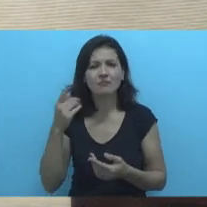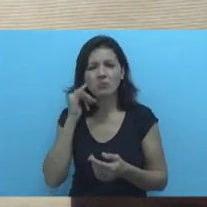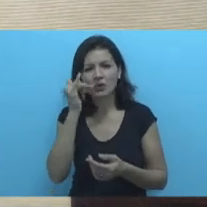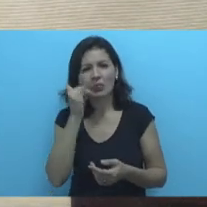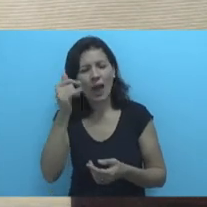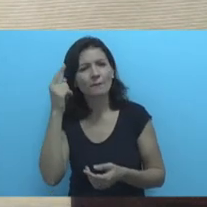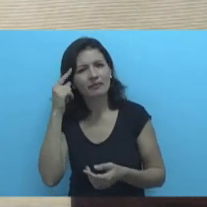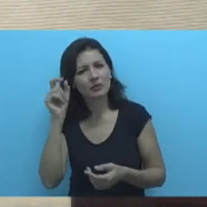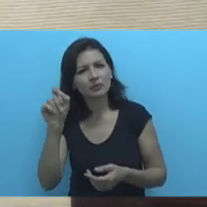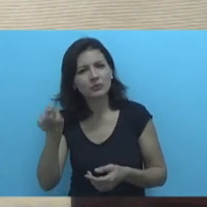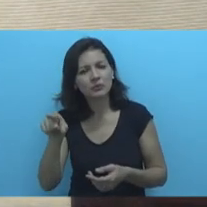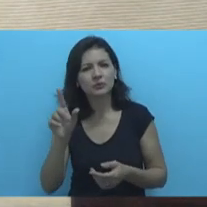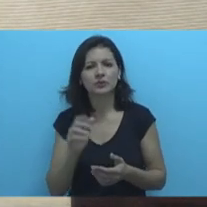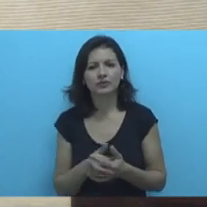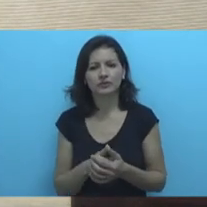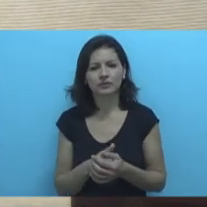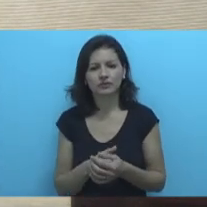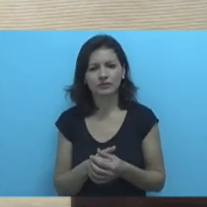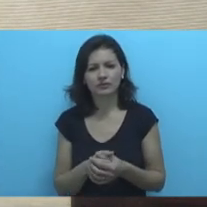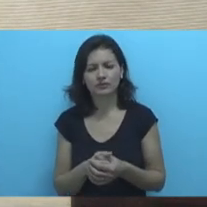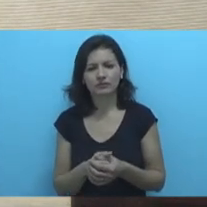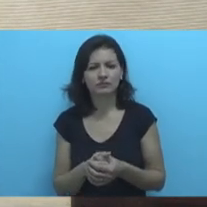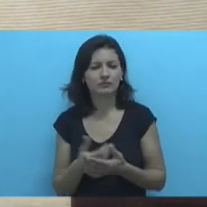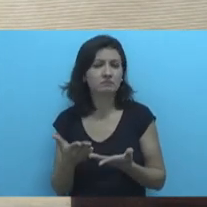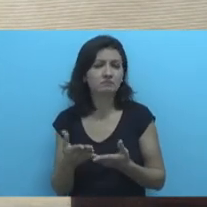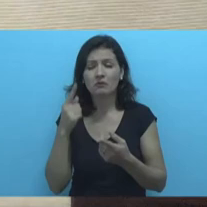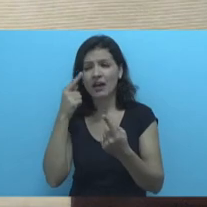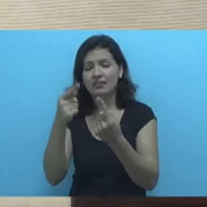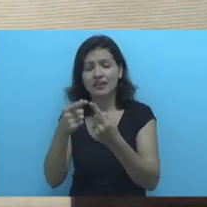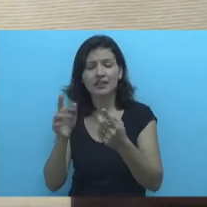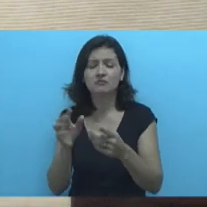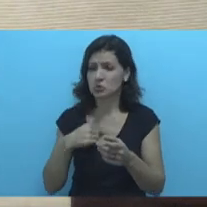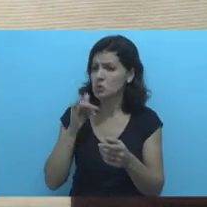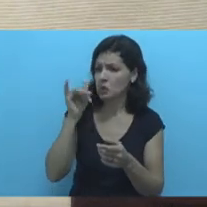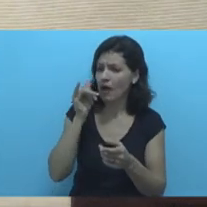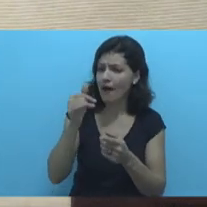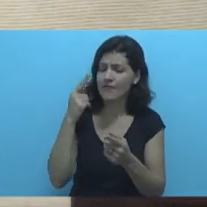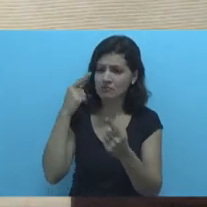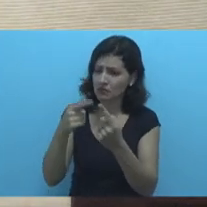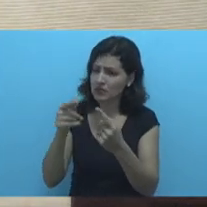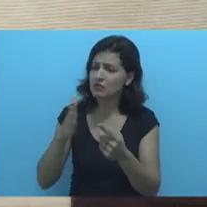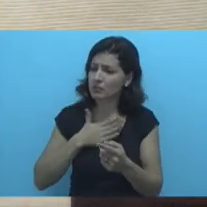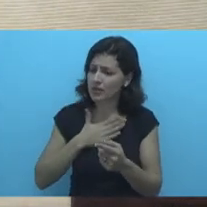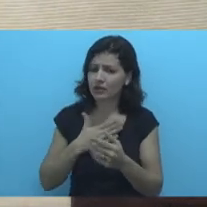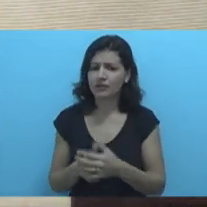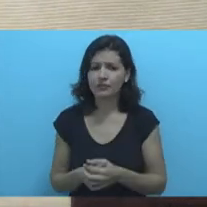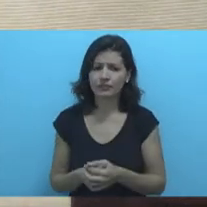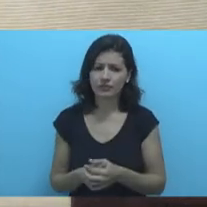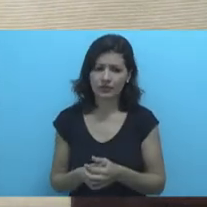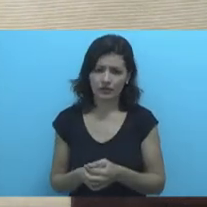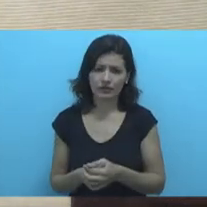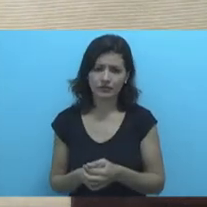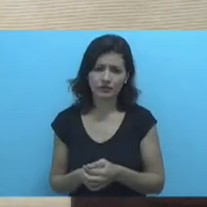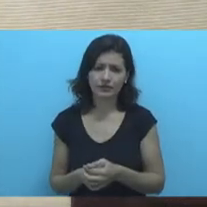de su estrategia, de sus desafíos, de escuchar los míos. La verdad que en algunos casos no tenía por